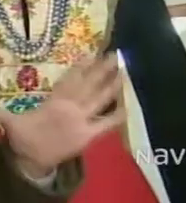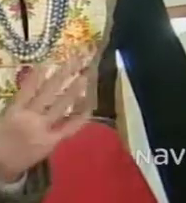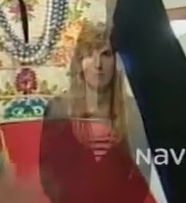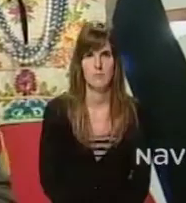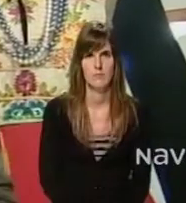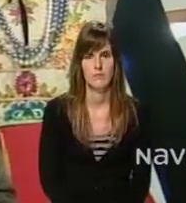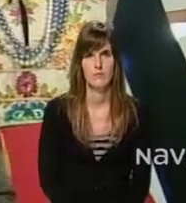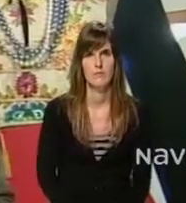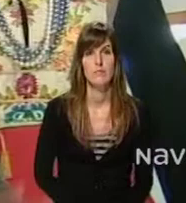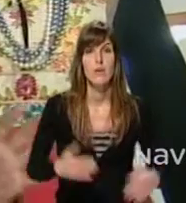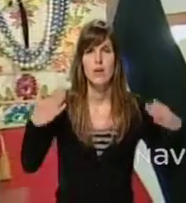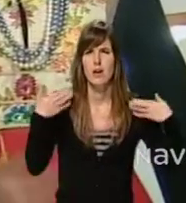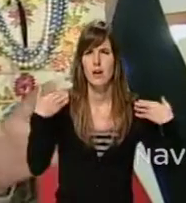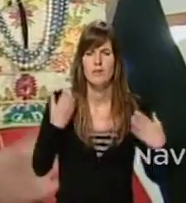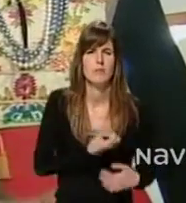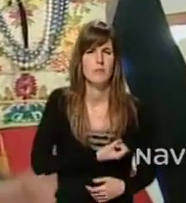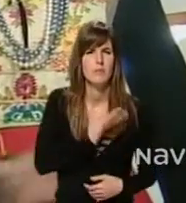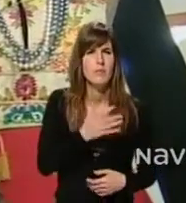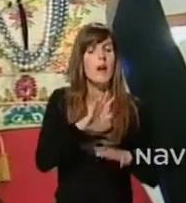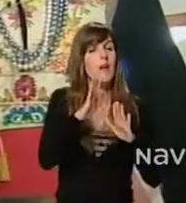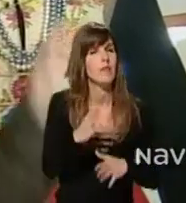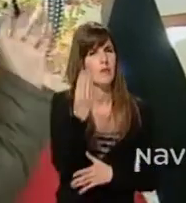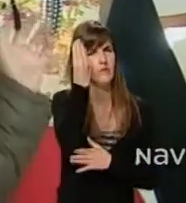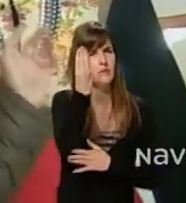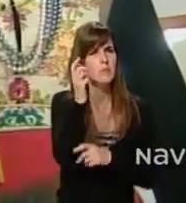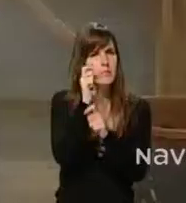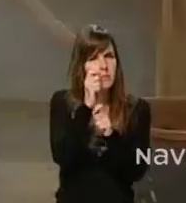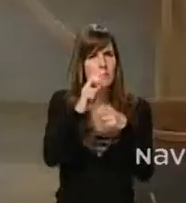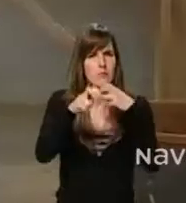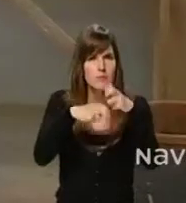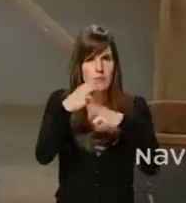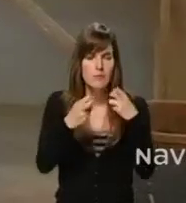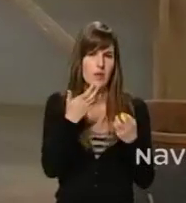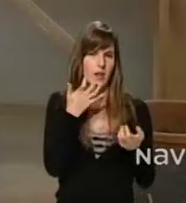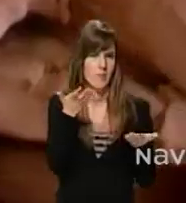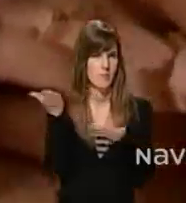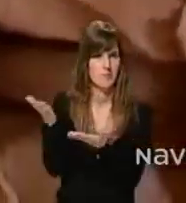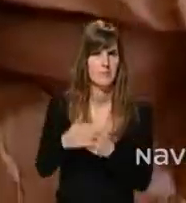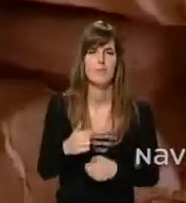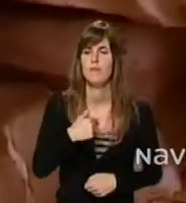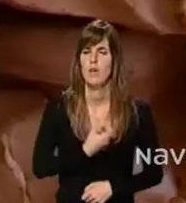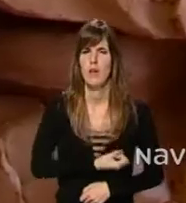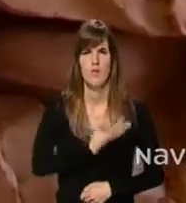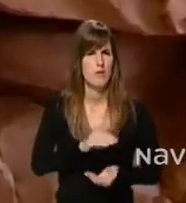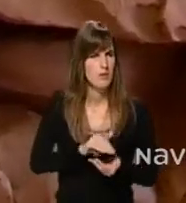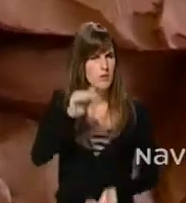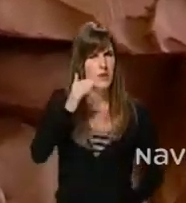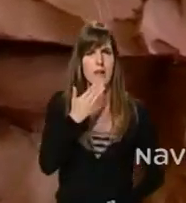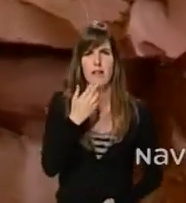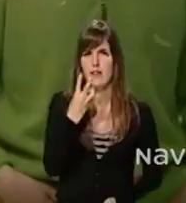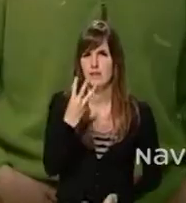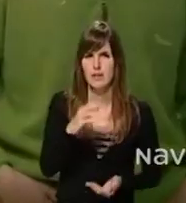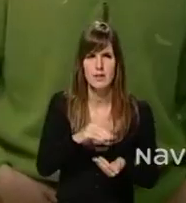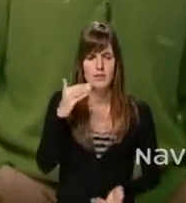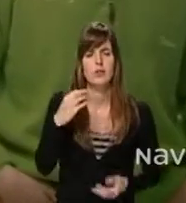Su pasión por los gigantes le ha hecho crear y restaurar figuras como estas. La afición la he tenido desde pequeño, desde que tenía 3 años, que